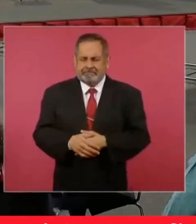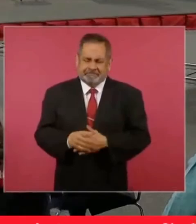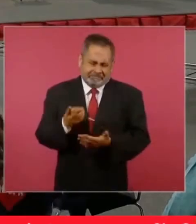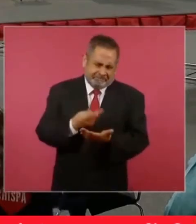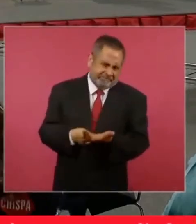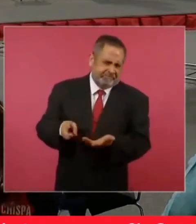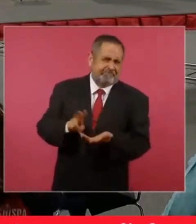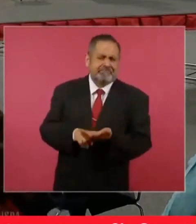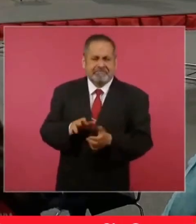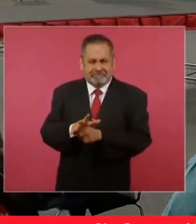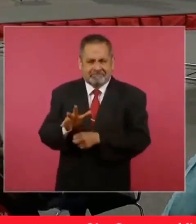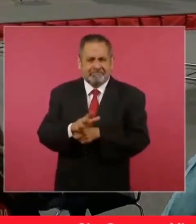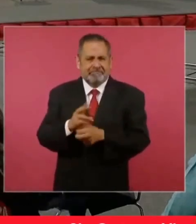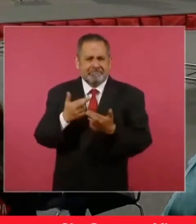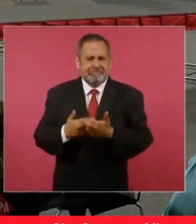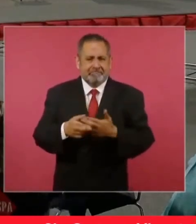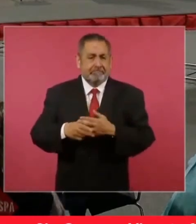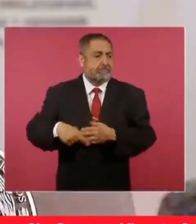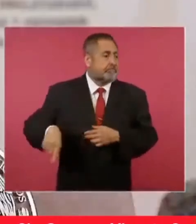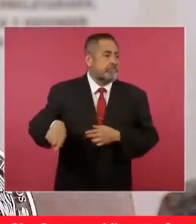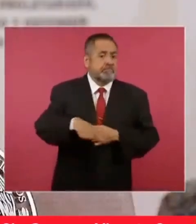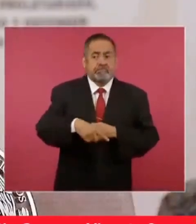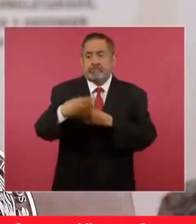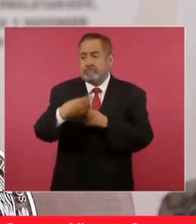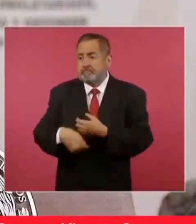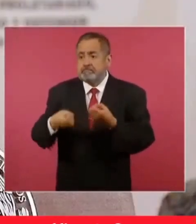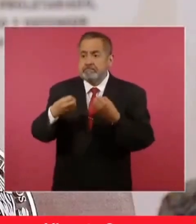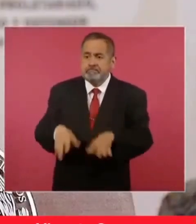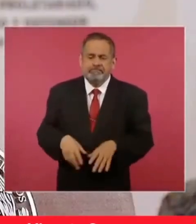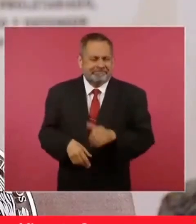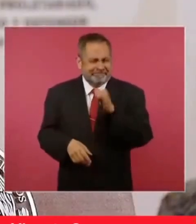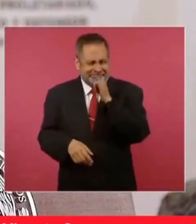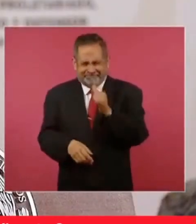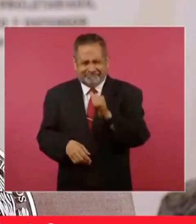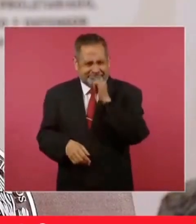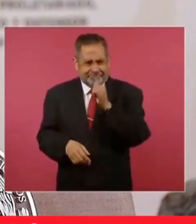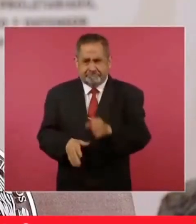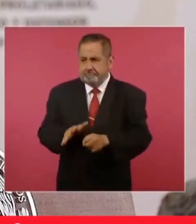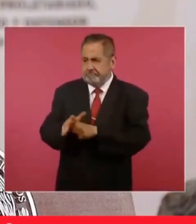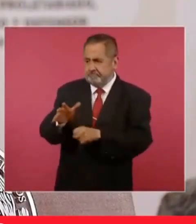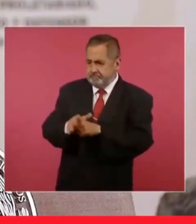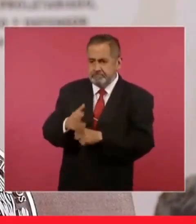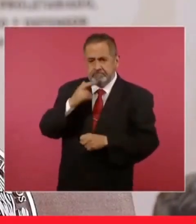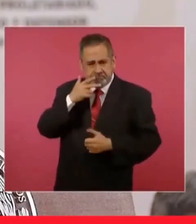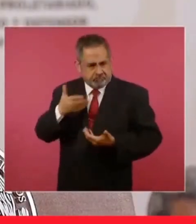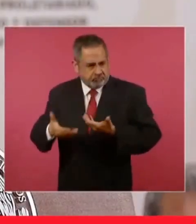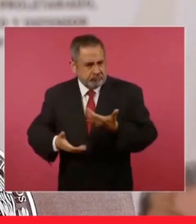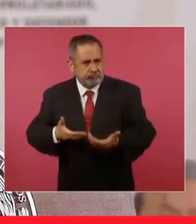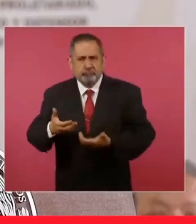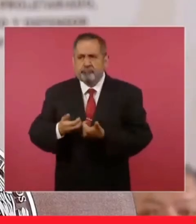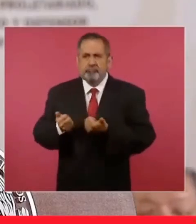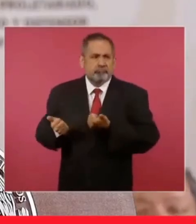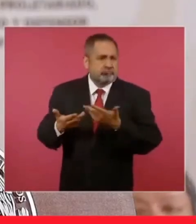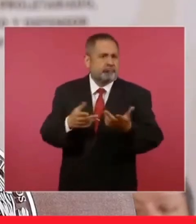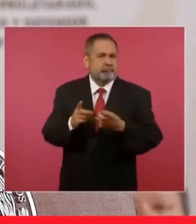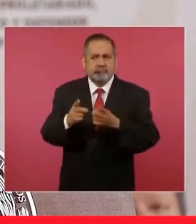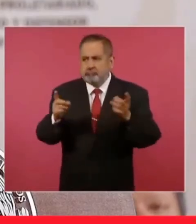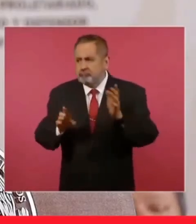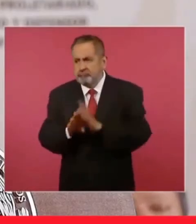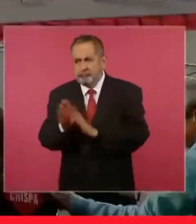habido daño alguno, al contrario, se ha venido favoreciendo a la industria, al comercio, al desarrollo, y